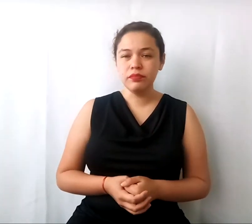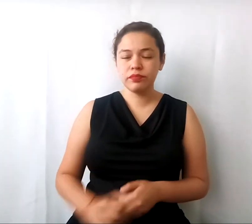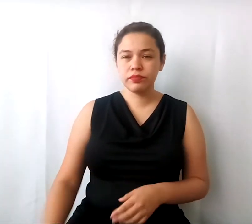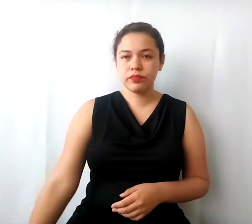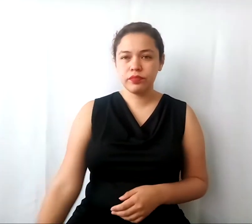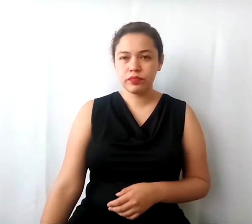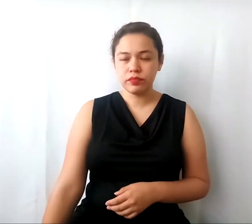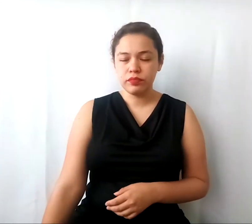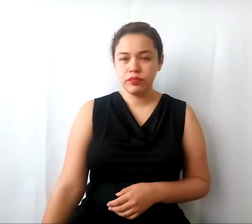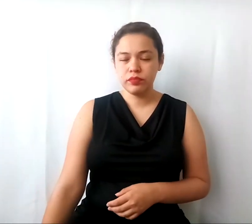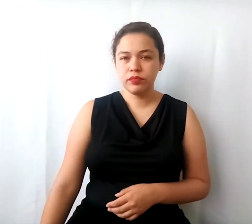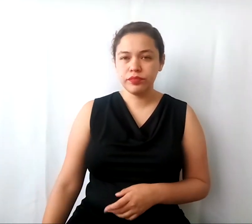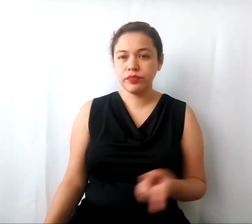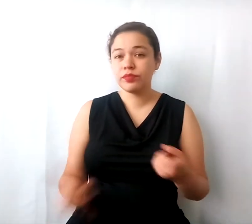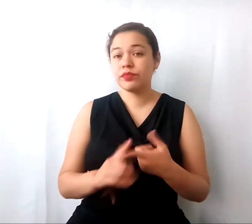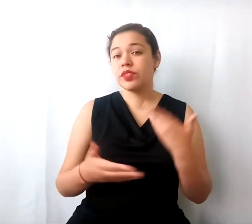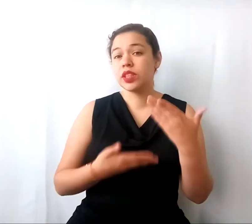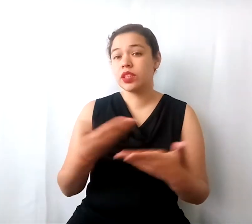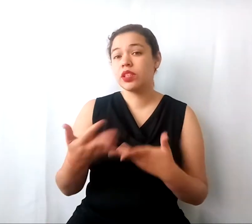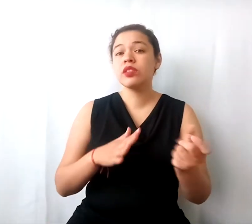Bueno, primero hay que ver qué tipo de servicios son